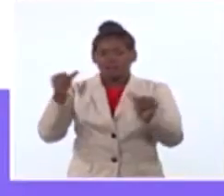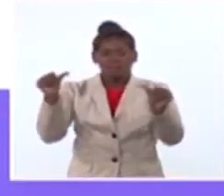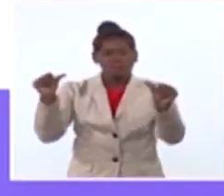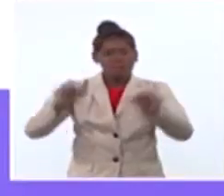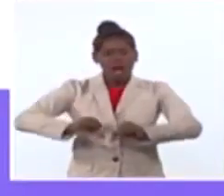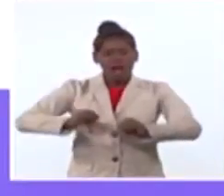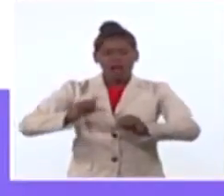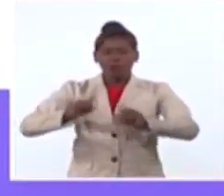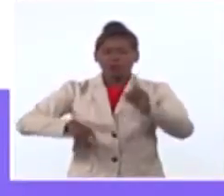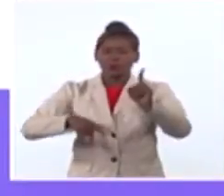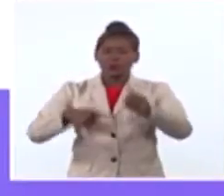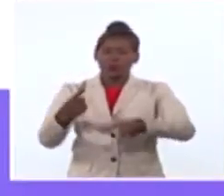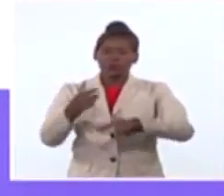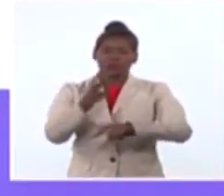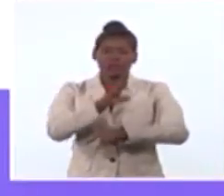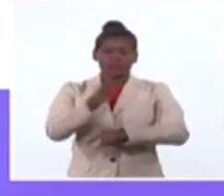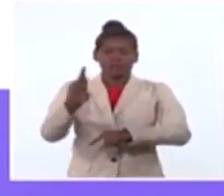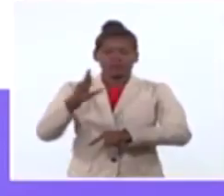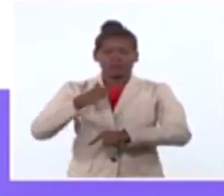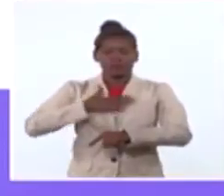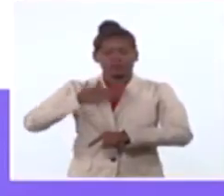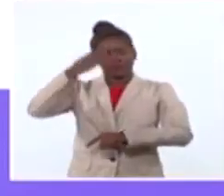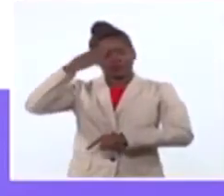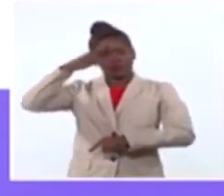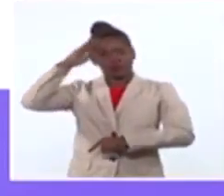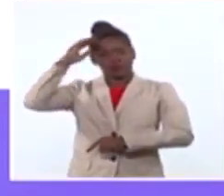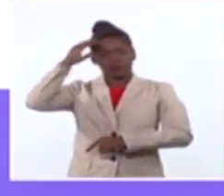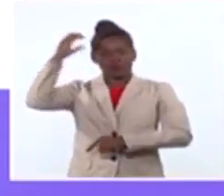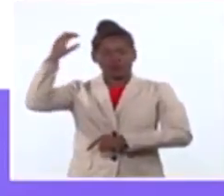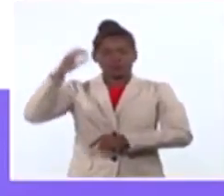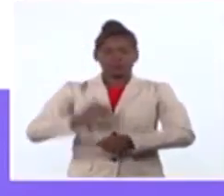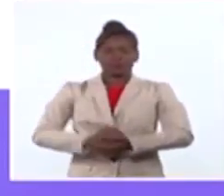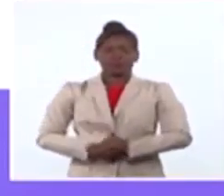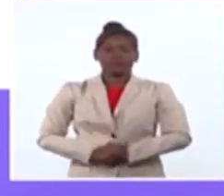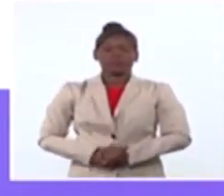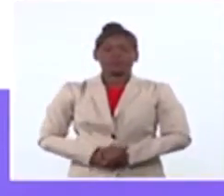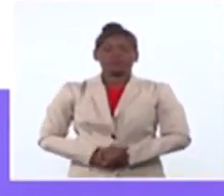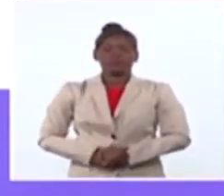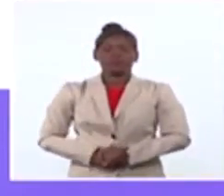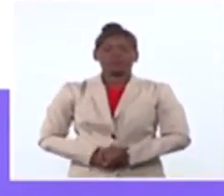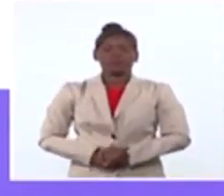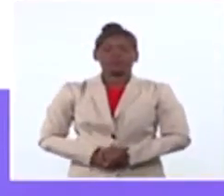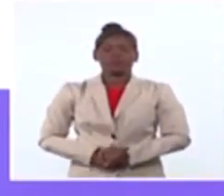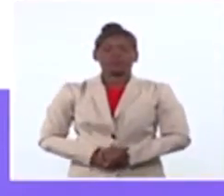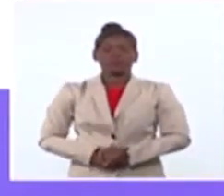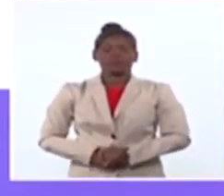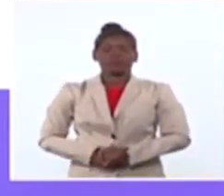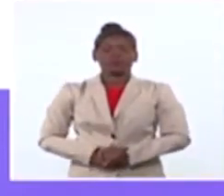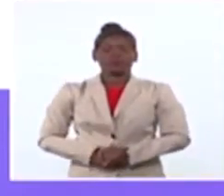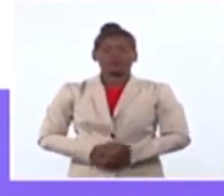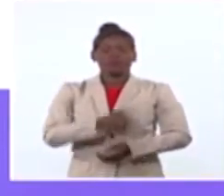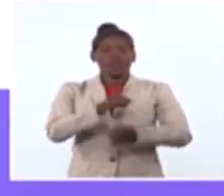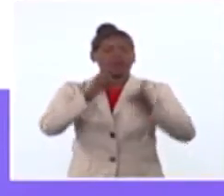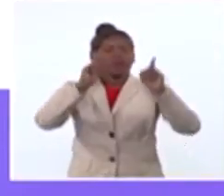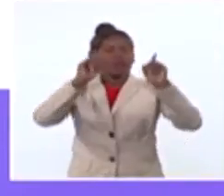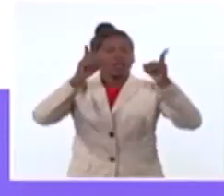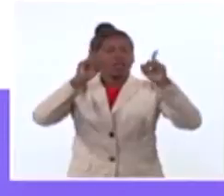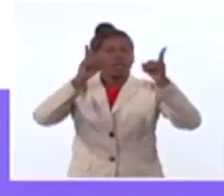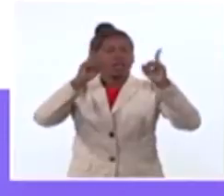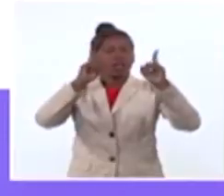desestabilización en nuestro país. Instigan al desafío al orden